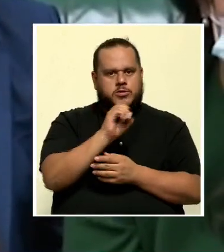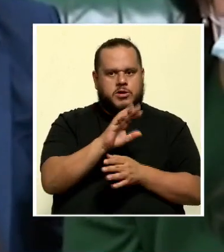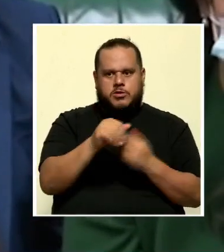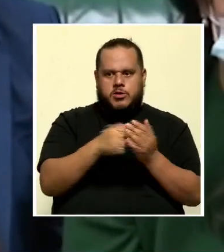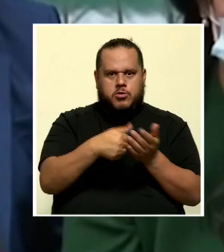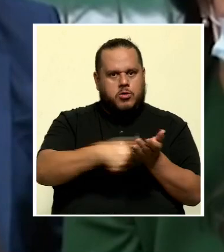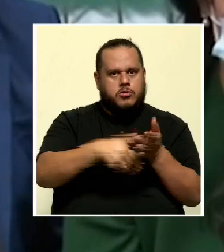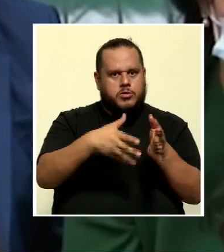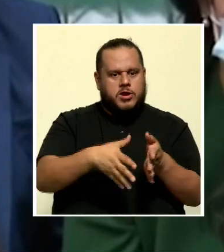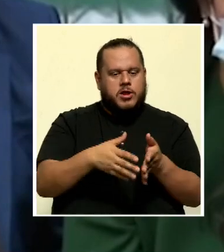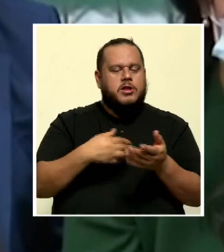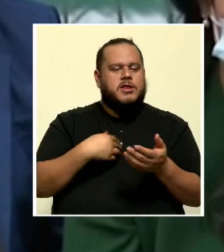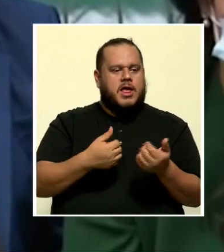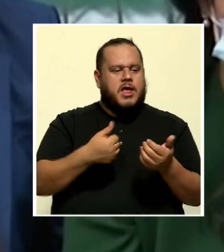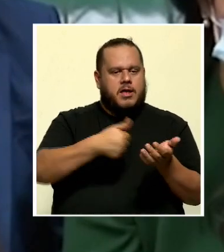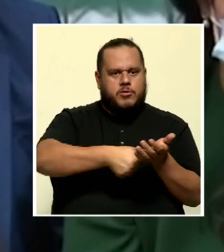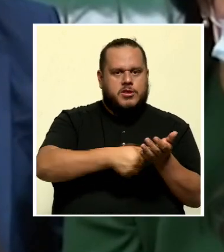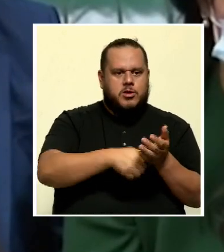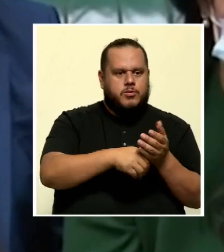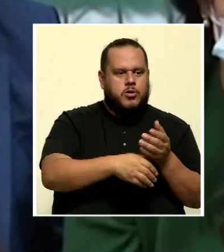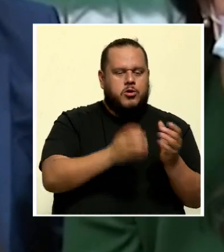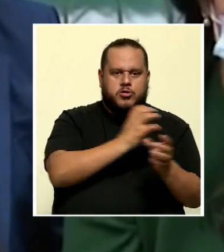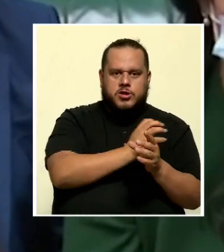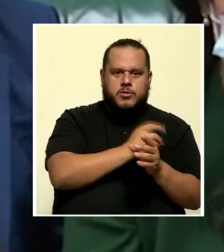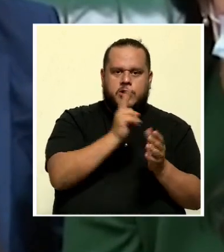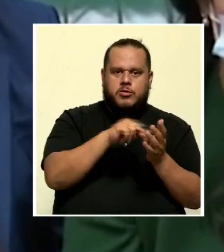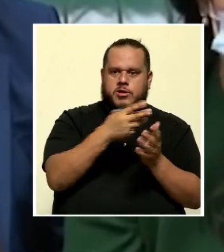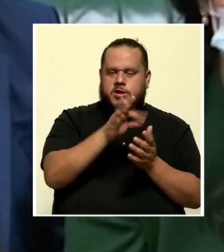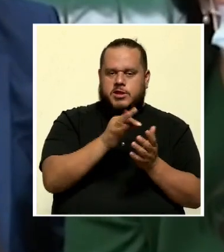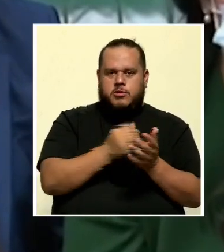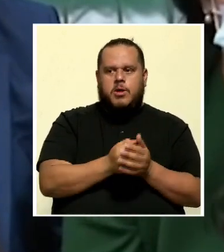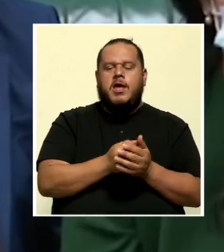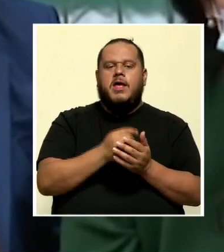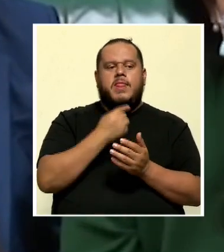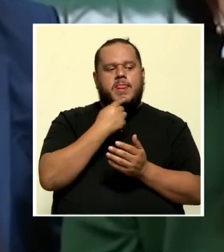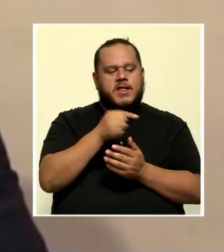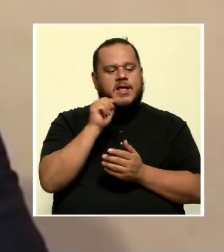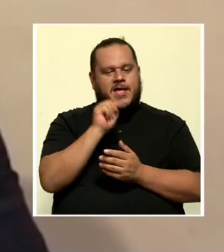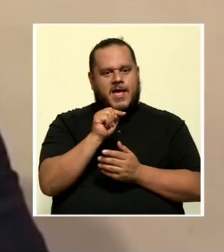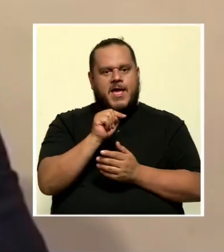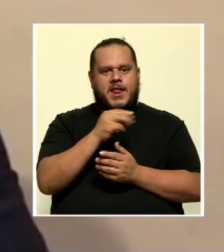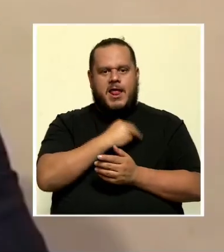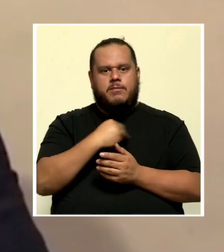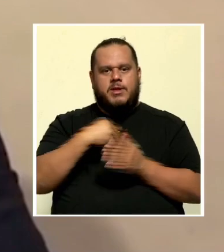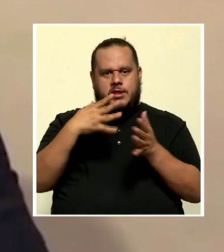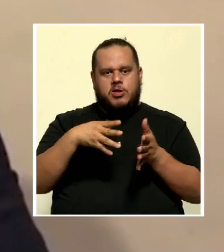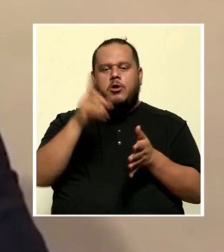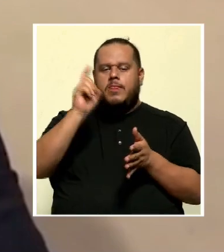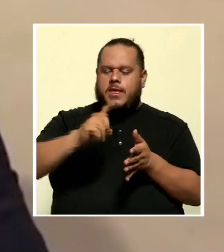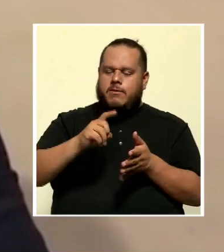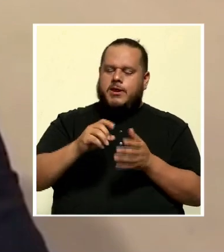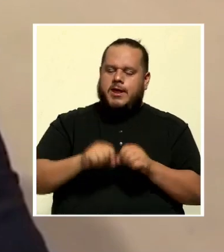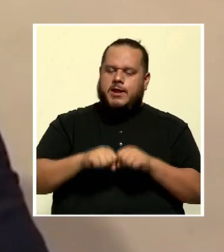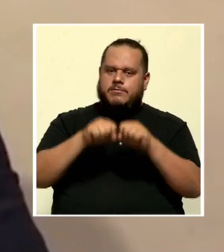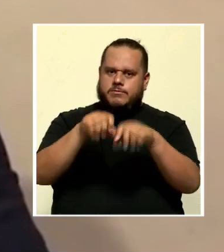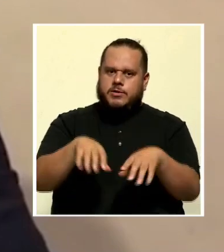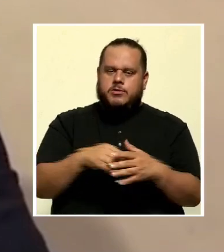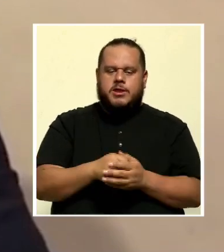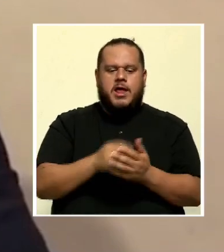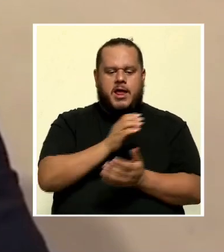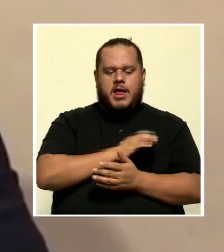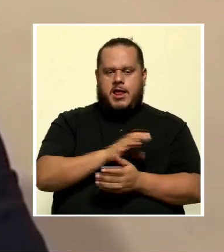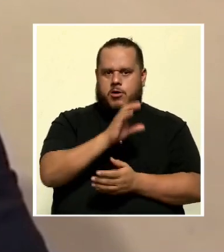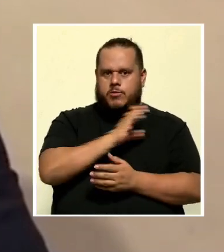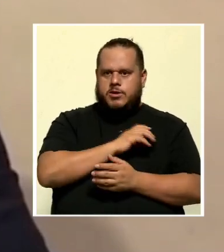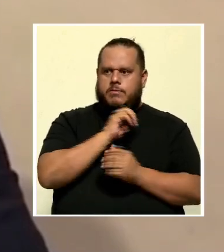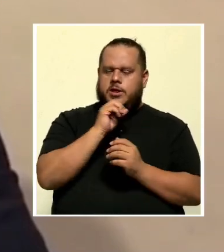apostaron por los conservadores en 2019 creen que debería de renunciar como líder. El patrón de comportamiento hace pensar